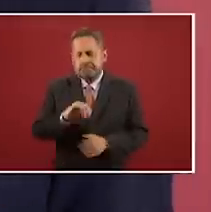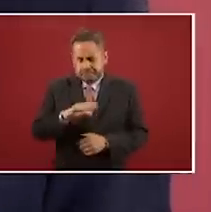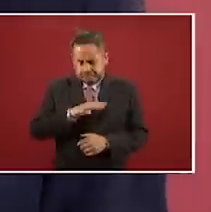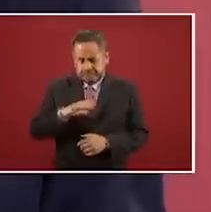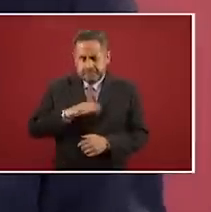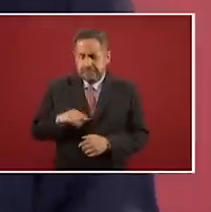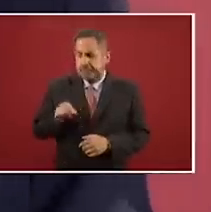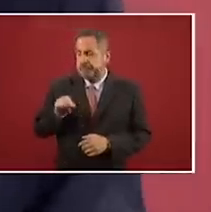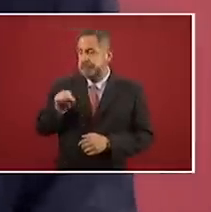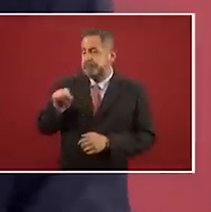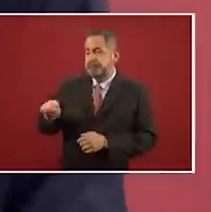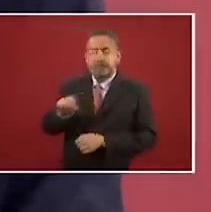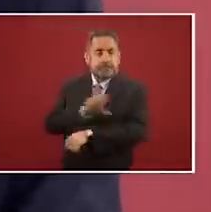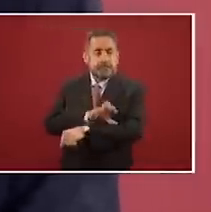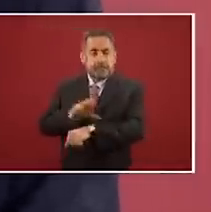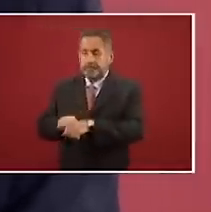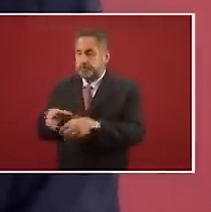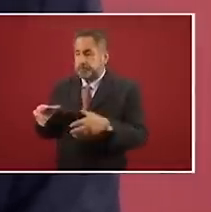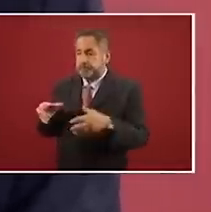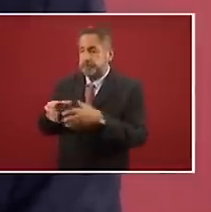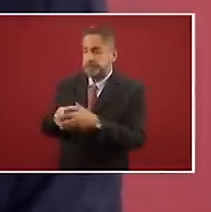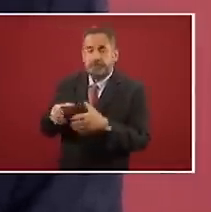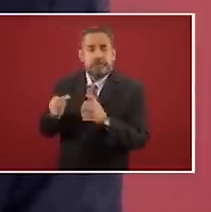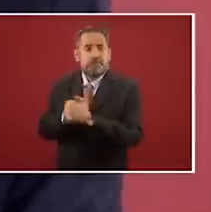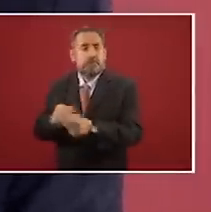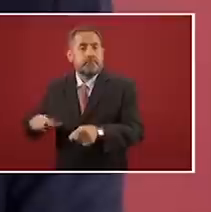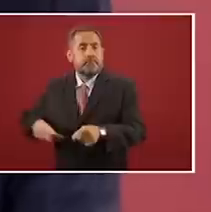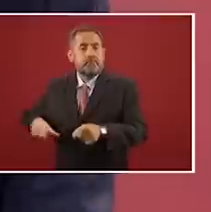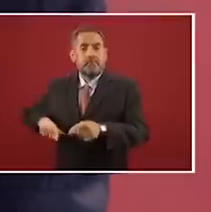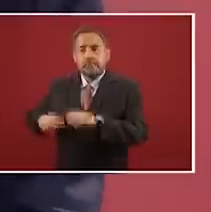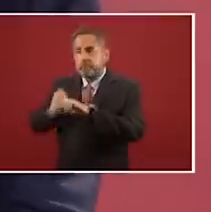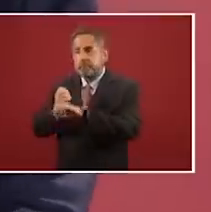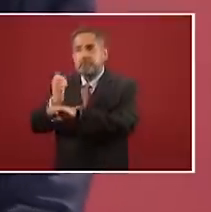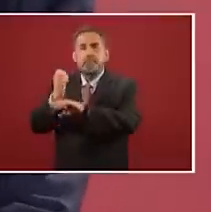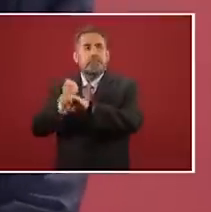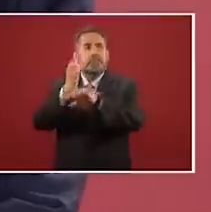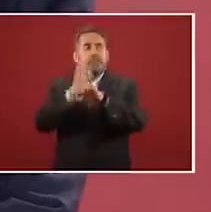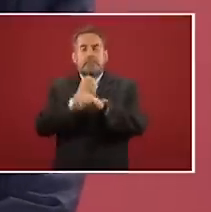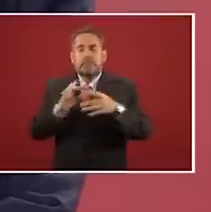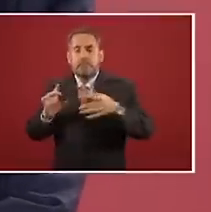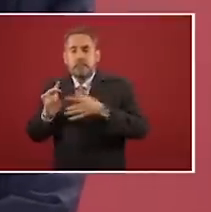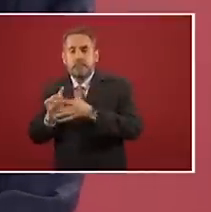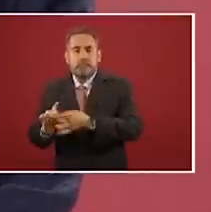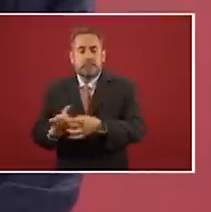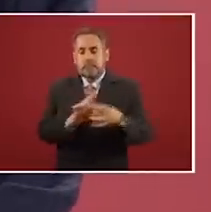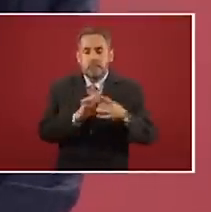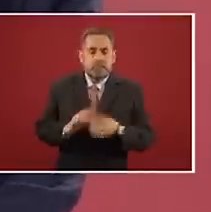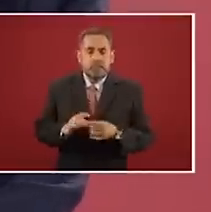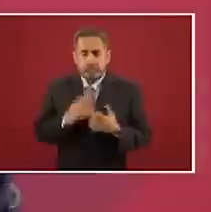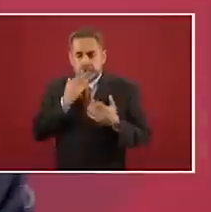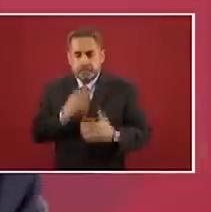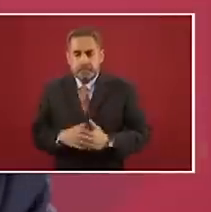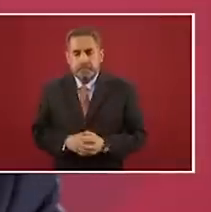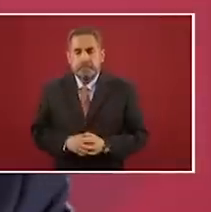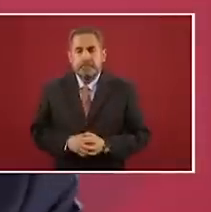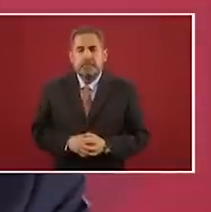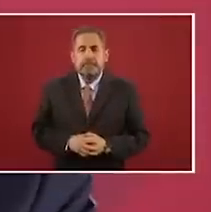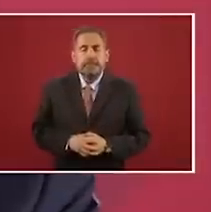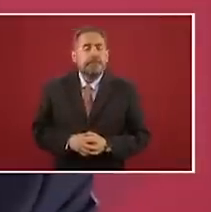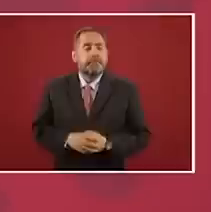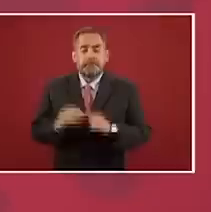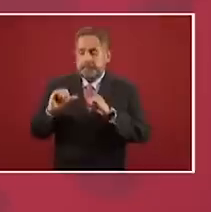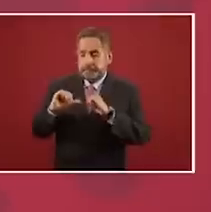coordinación con los gobiernos estatales. La Asociación de